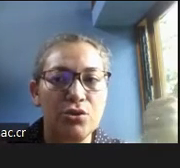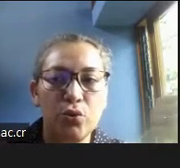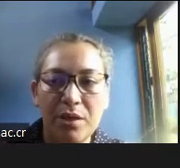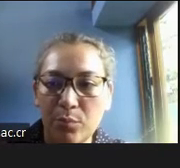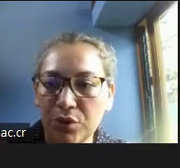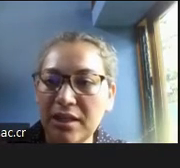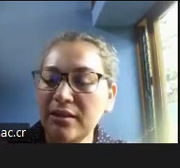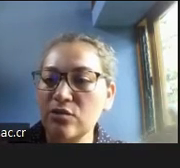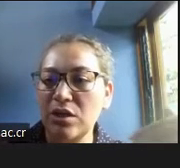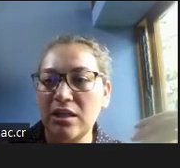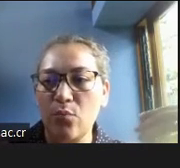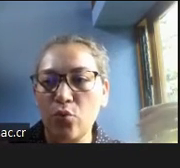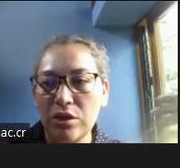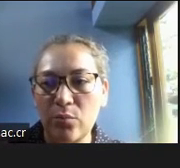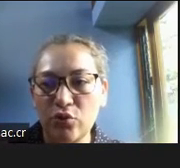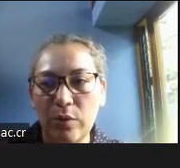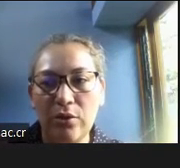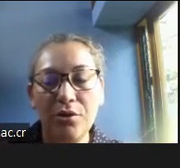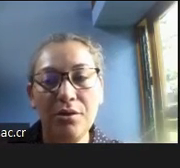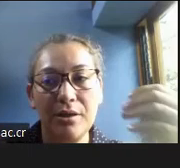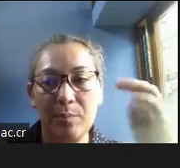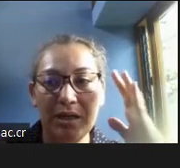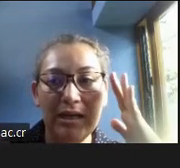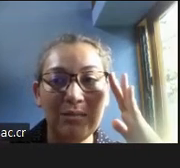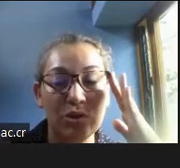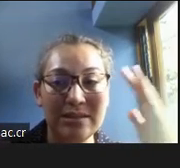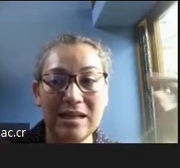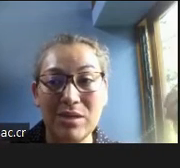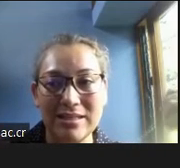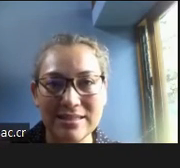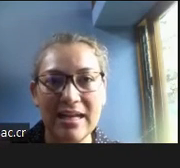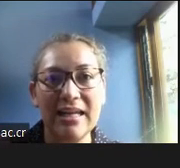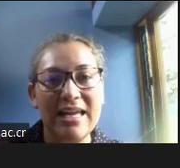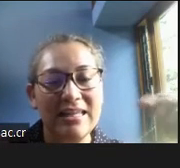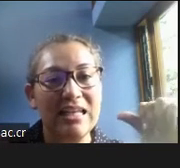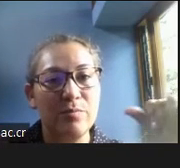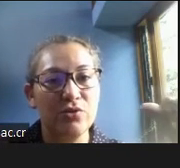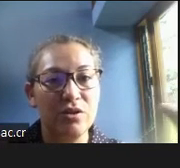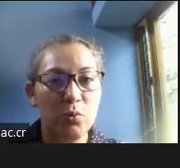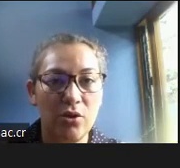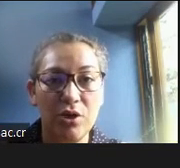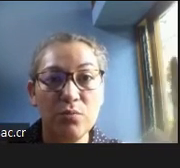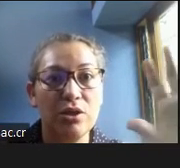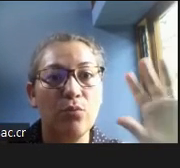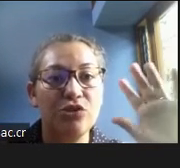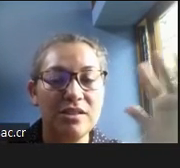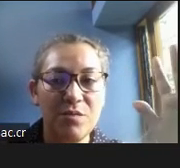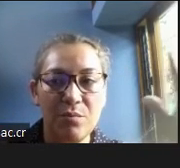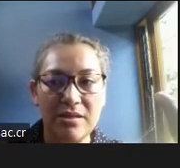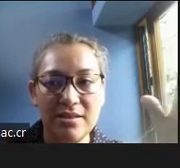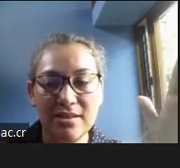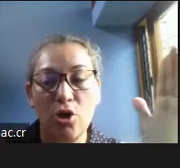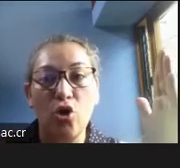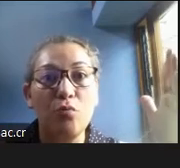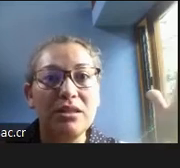positiva. Súper importante, es una idea muy, de mucho valor, ¿verdad? La importancia del bienestar de las personas cuidadoras, porque